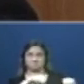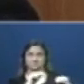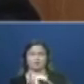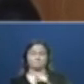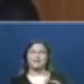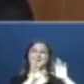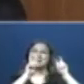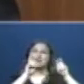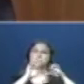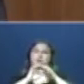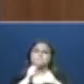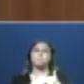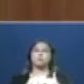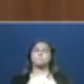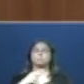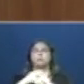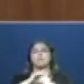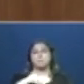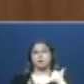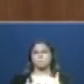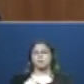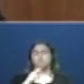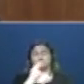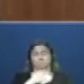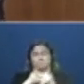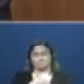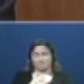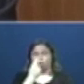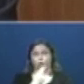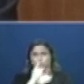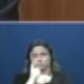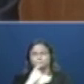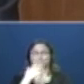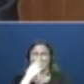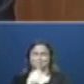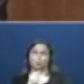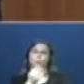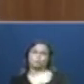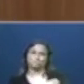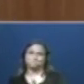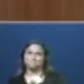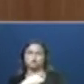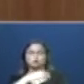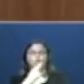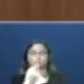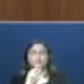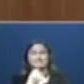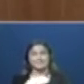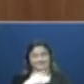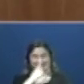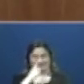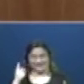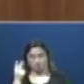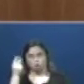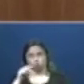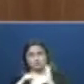competitividad de nuestros compromisos y es verdad que viene con retraso es aprobar antes de que finalice el año